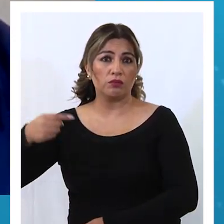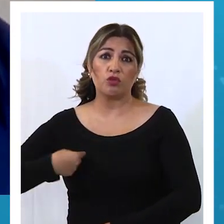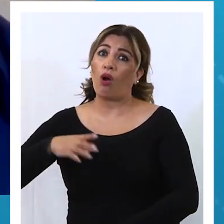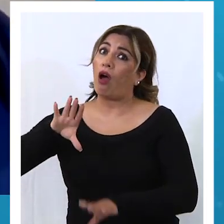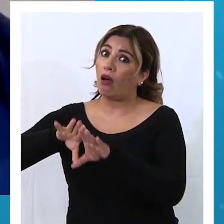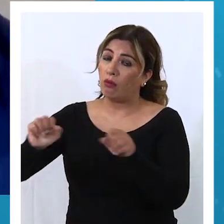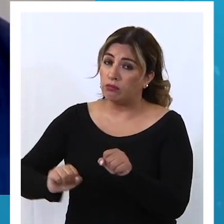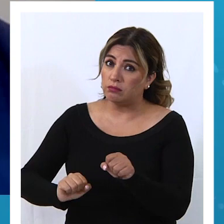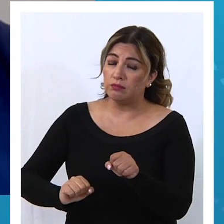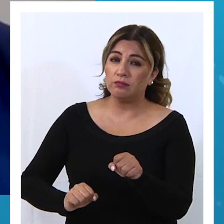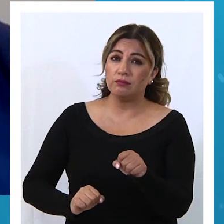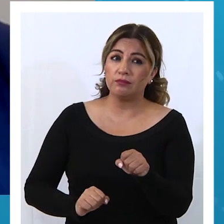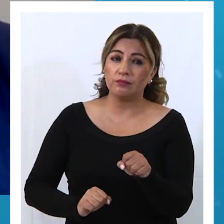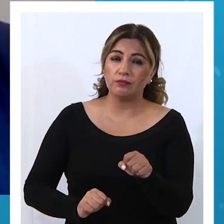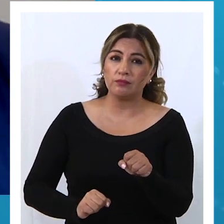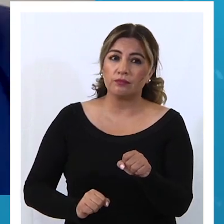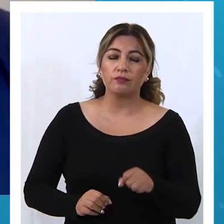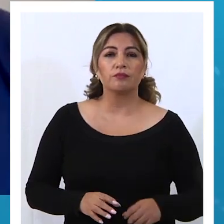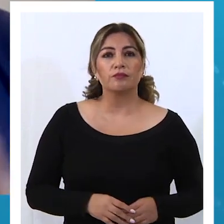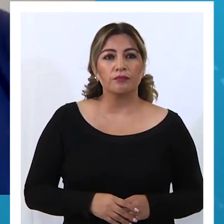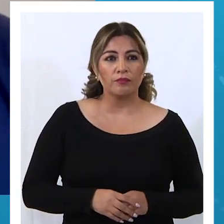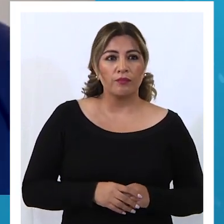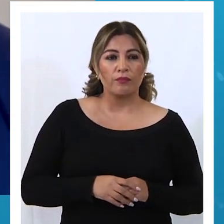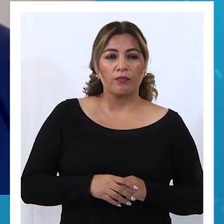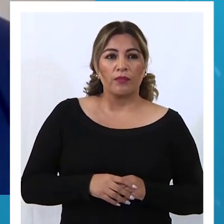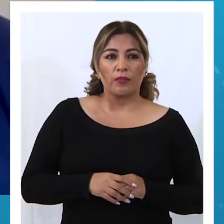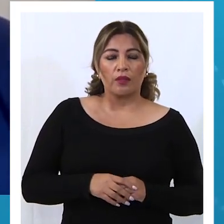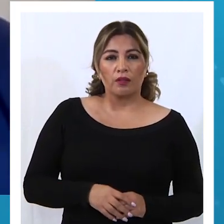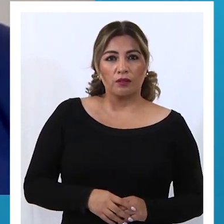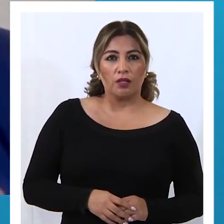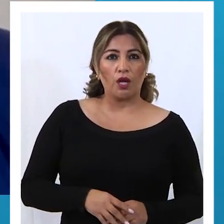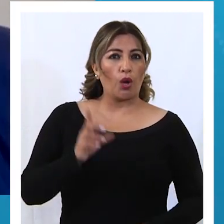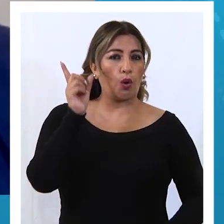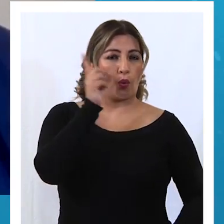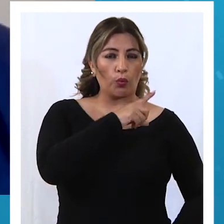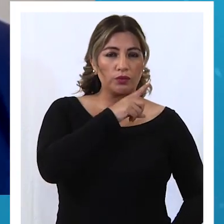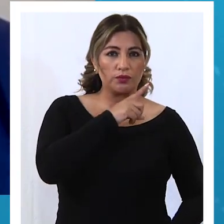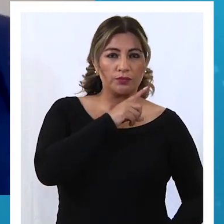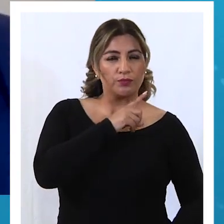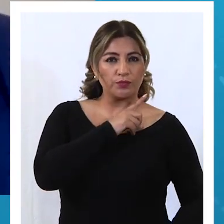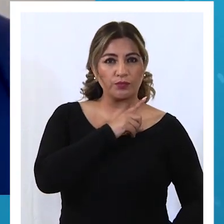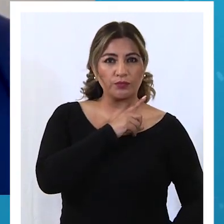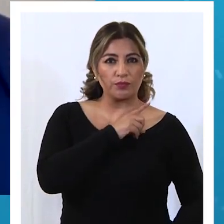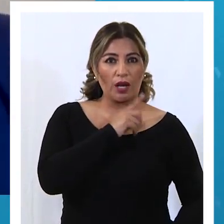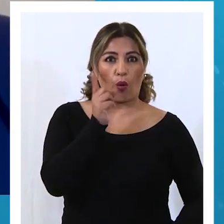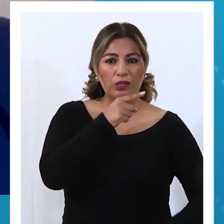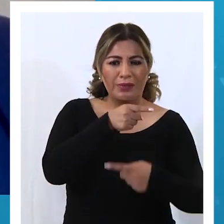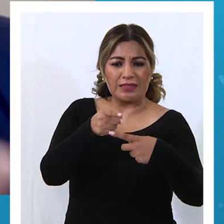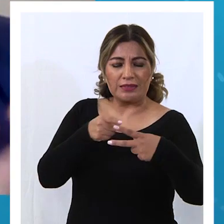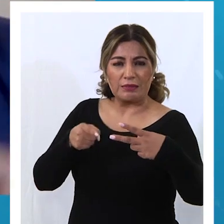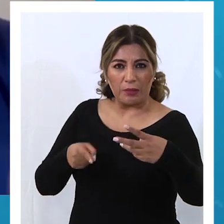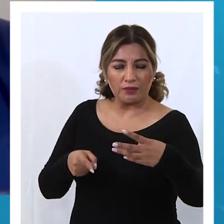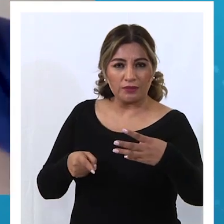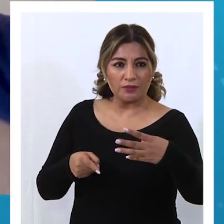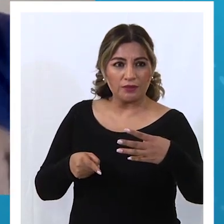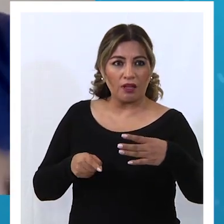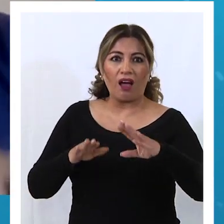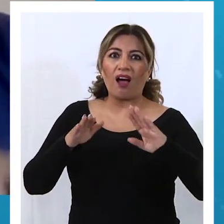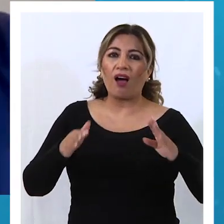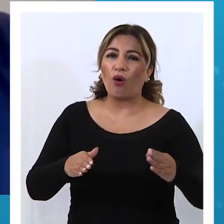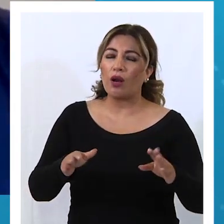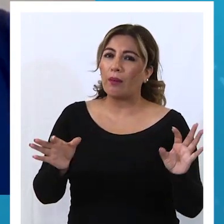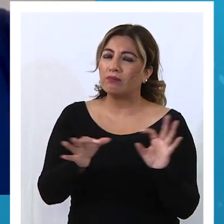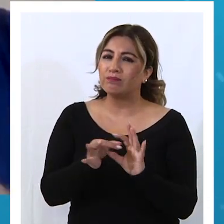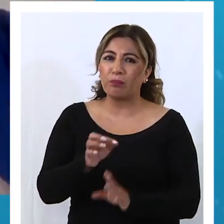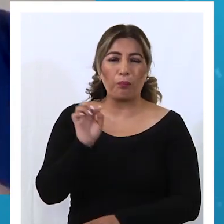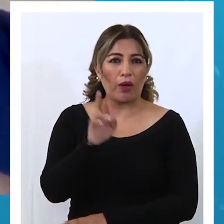conforme con algunas cosas que ocurren en un sistema. Carlos, lo que se ha dado en las últimas semanas, sin embargo, ahora se